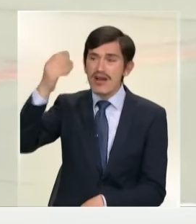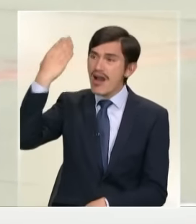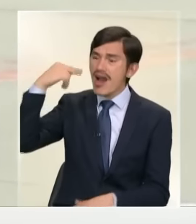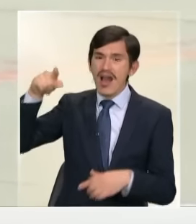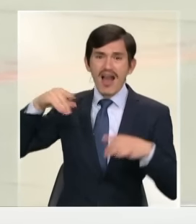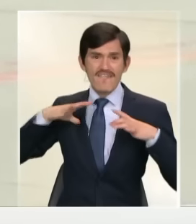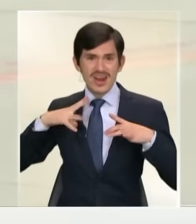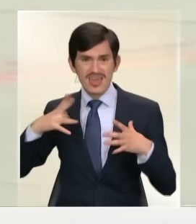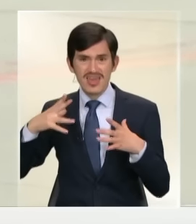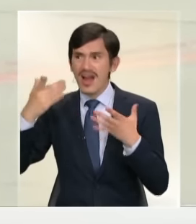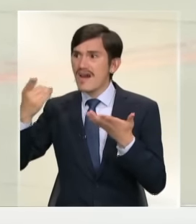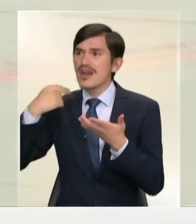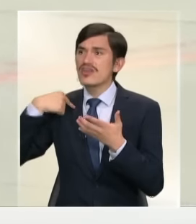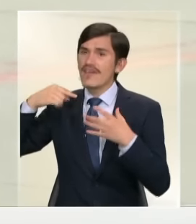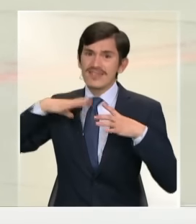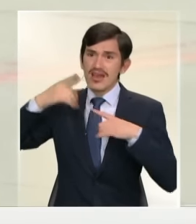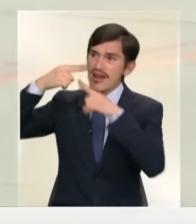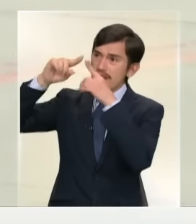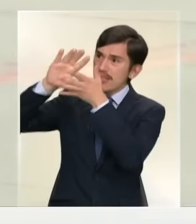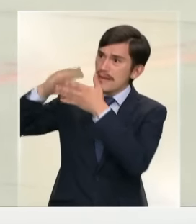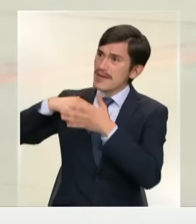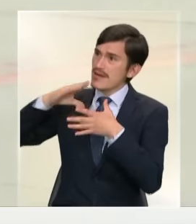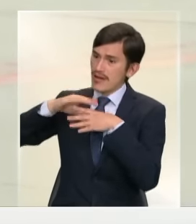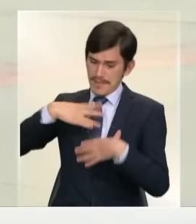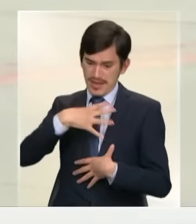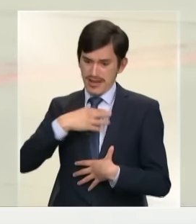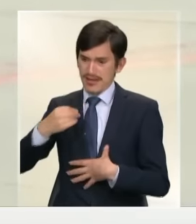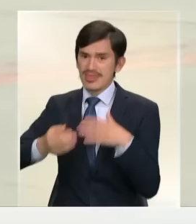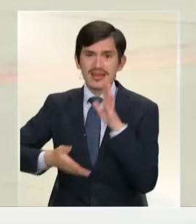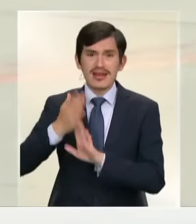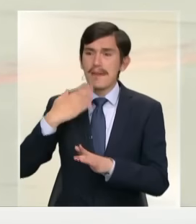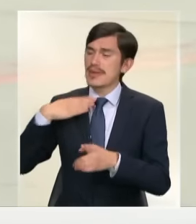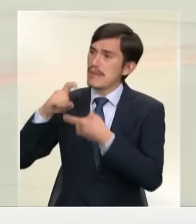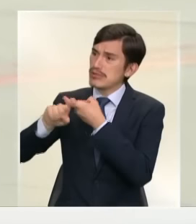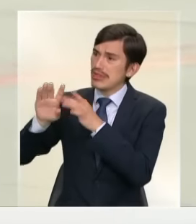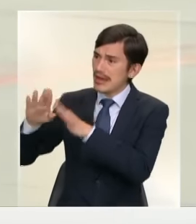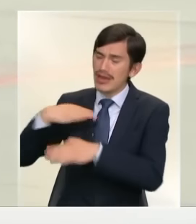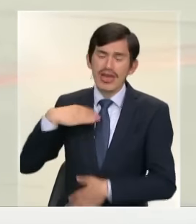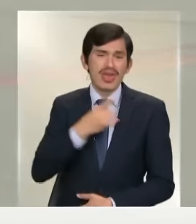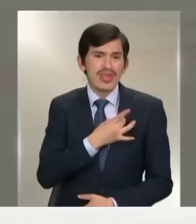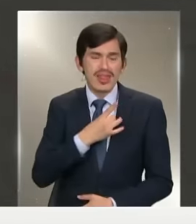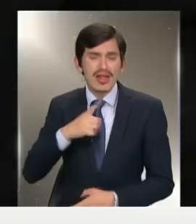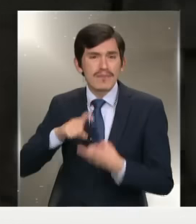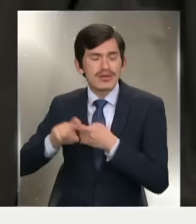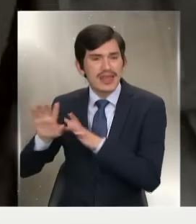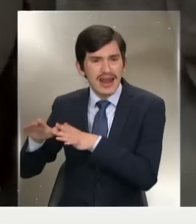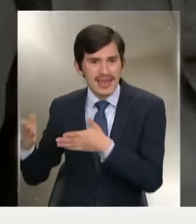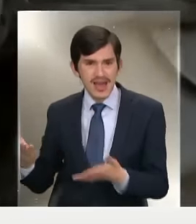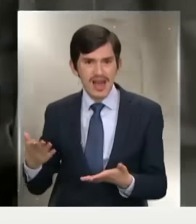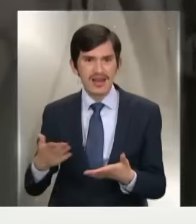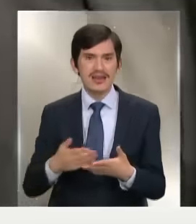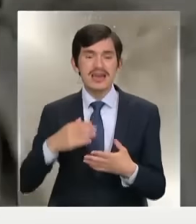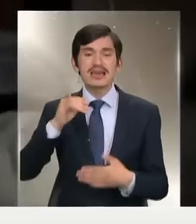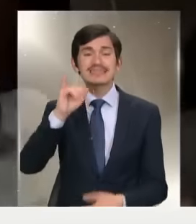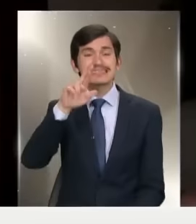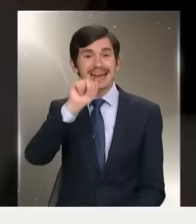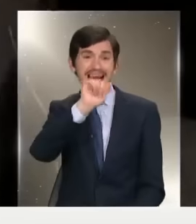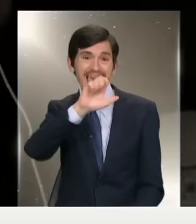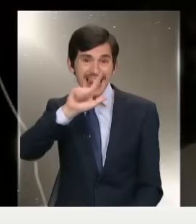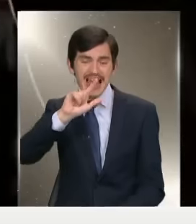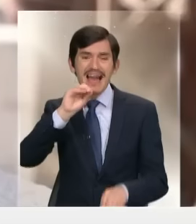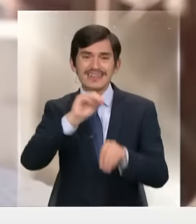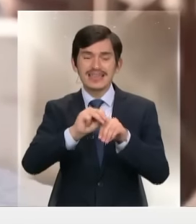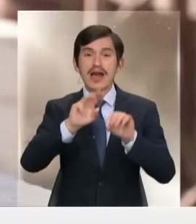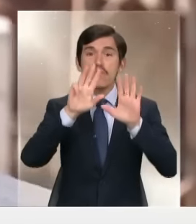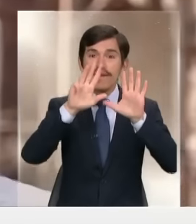y me tocó salir huyendo con mis hijos, dejando a mi esposo con mucho dolor allá. Desde Israel afirman que 9